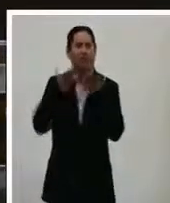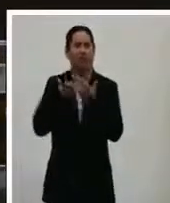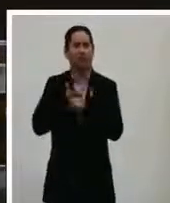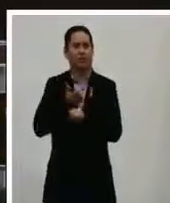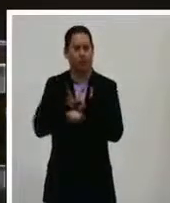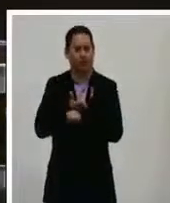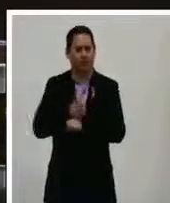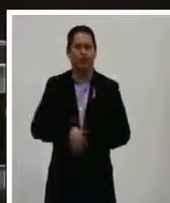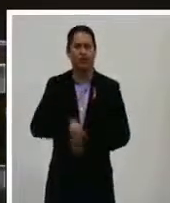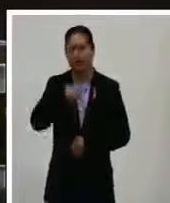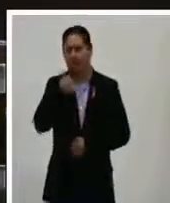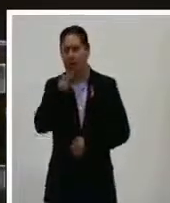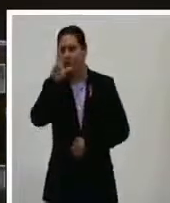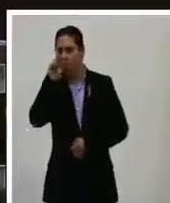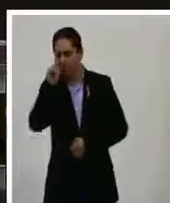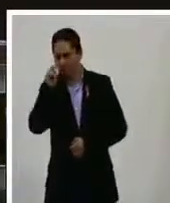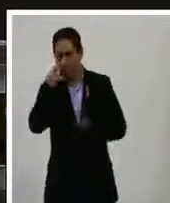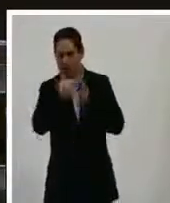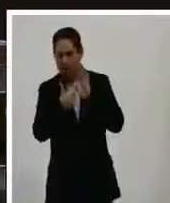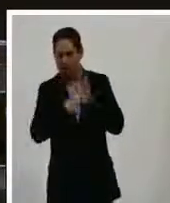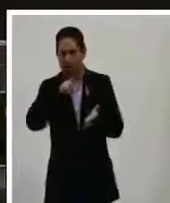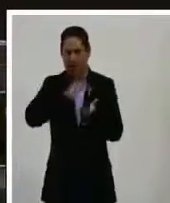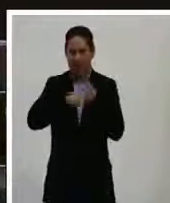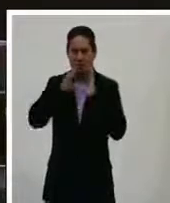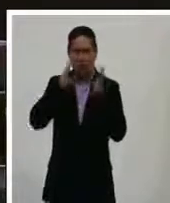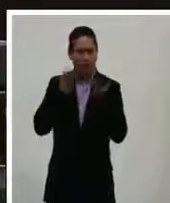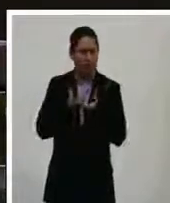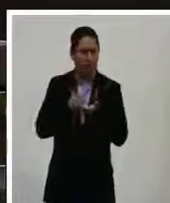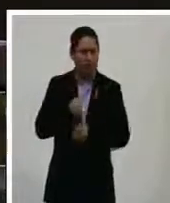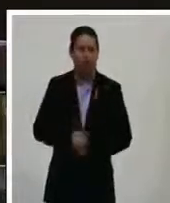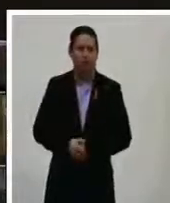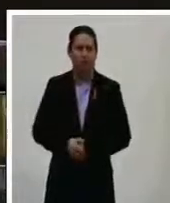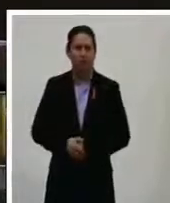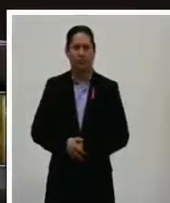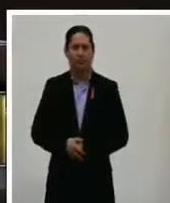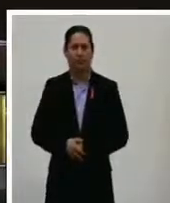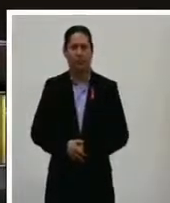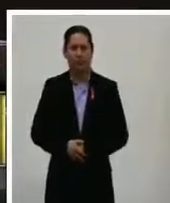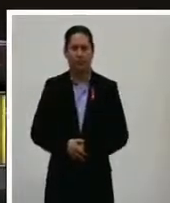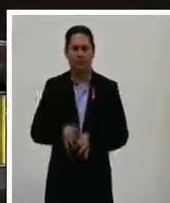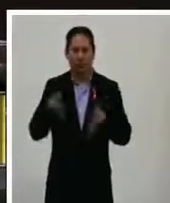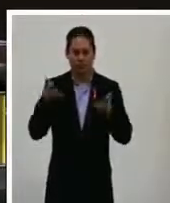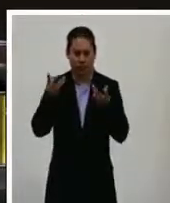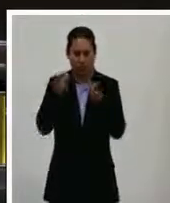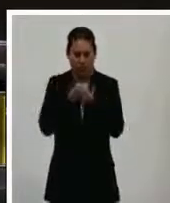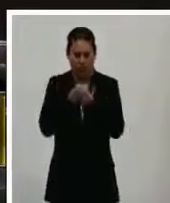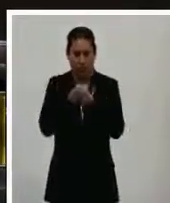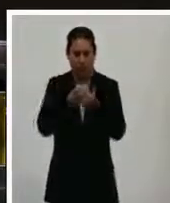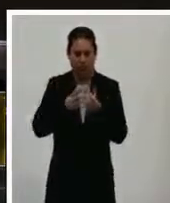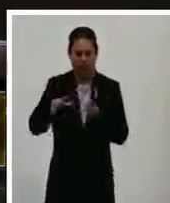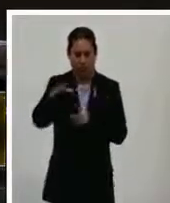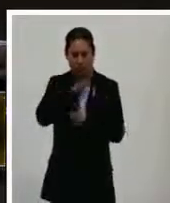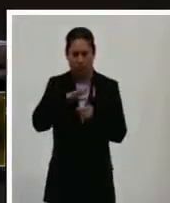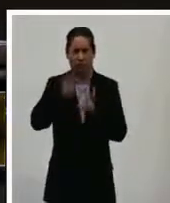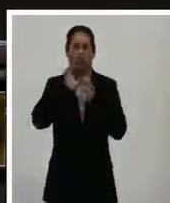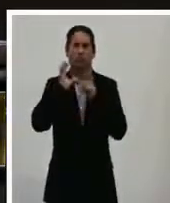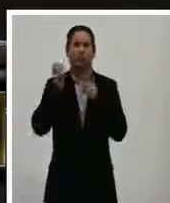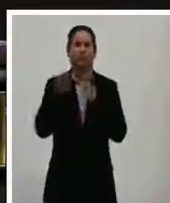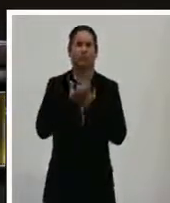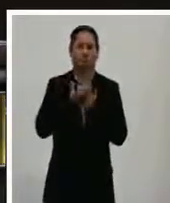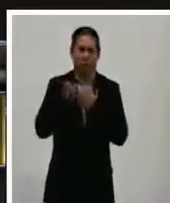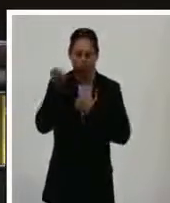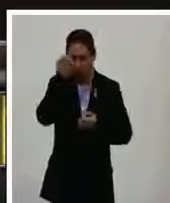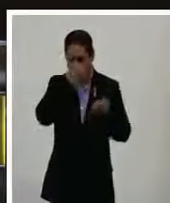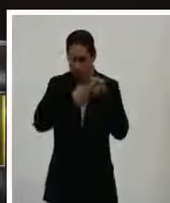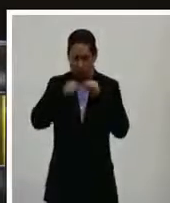del estado y 80 del reglamento interior del poder legislativo los integrantes de la suscripta comisión sometemos a